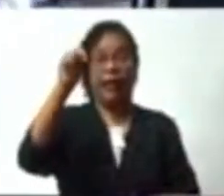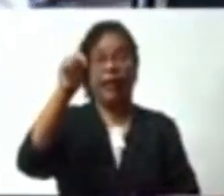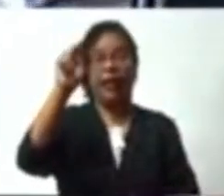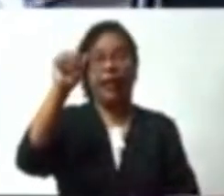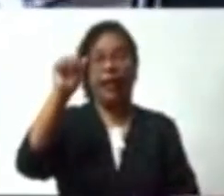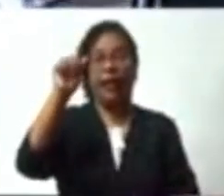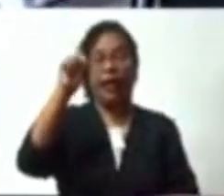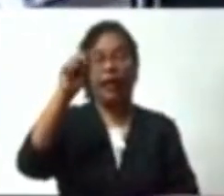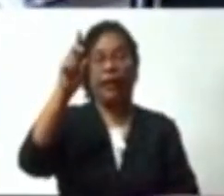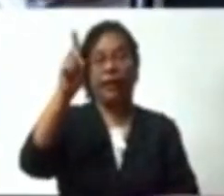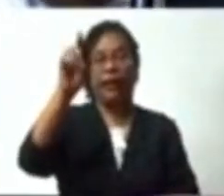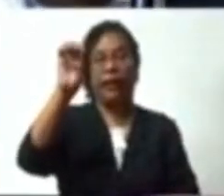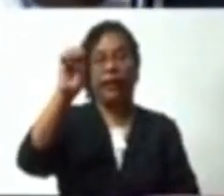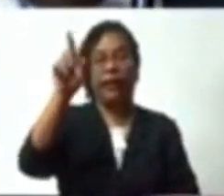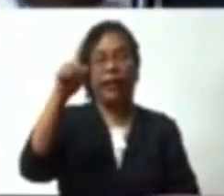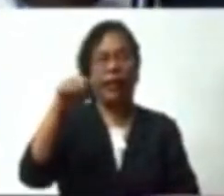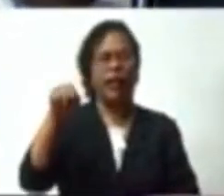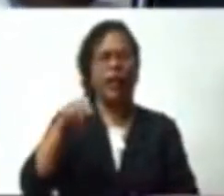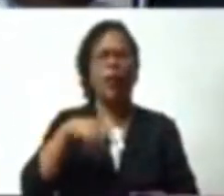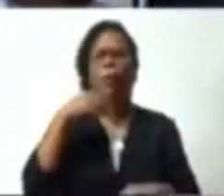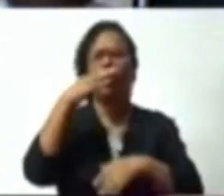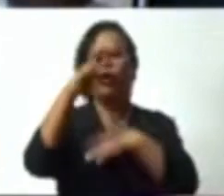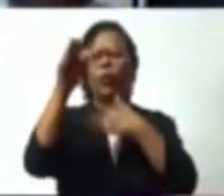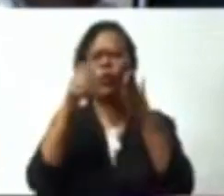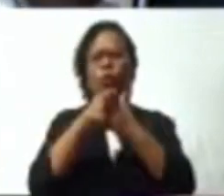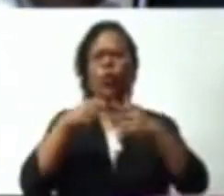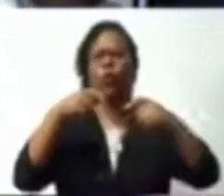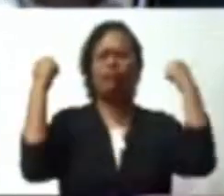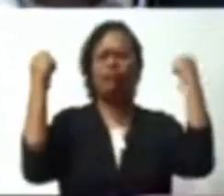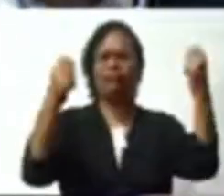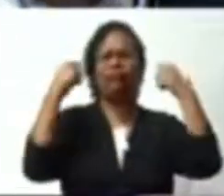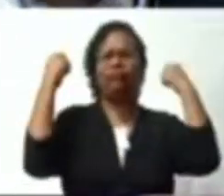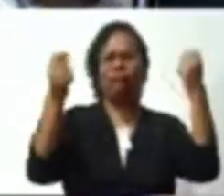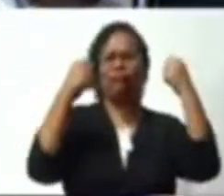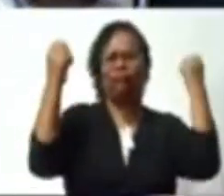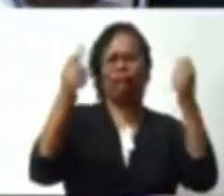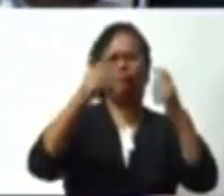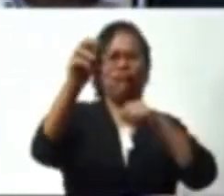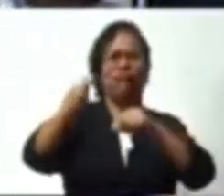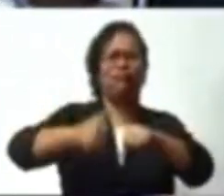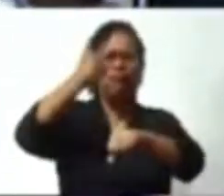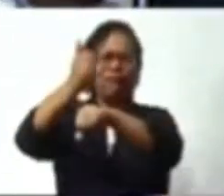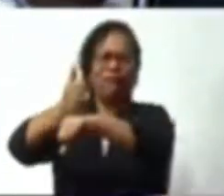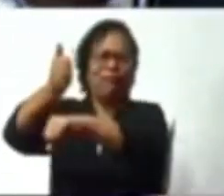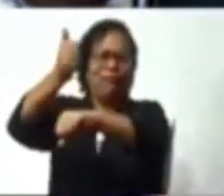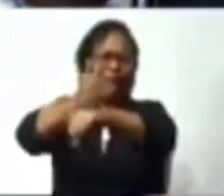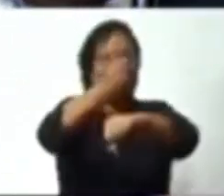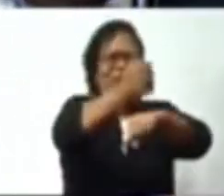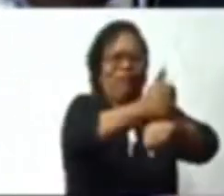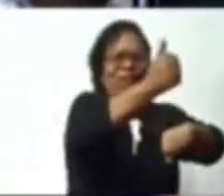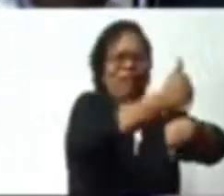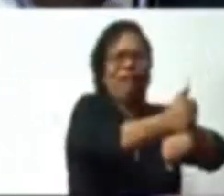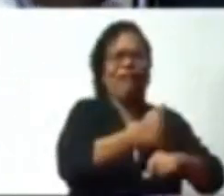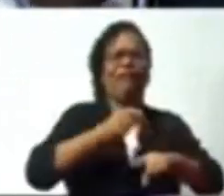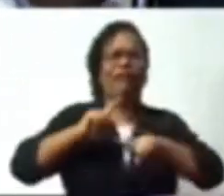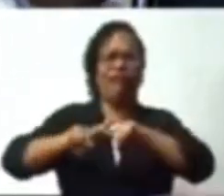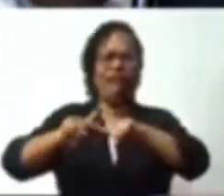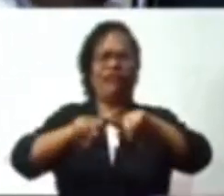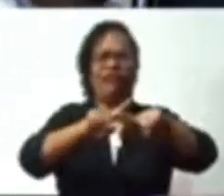de inauguraciones a la provincia de Samaná, lo cual agradece y esto